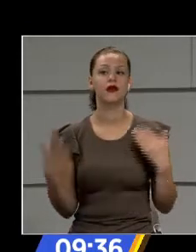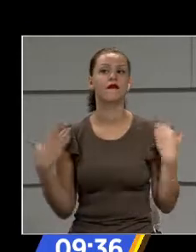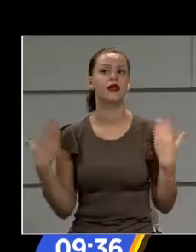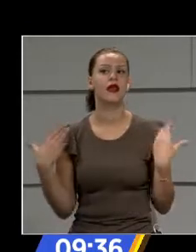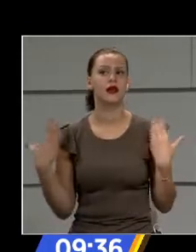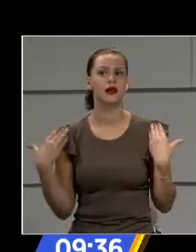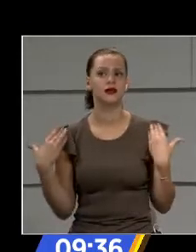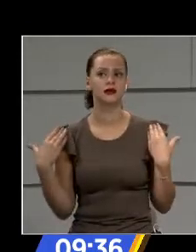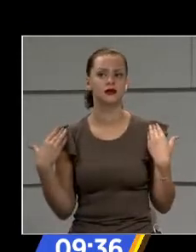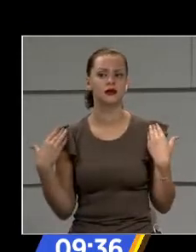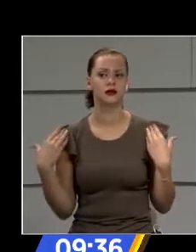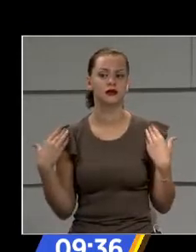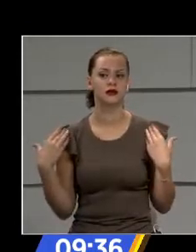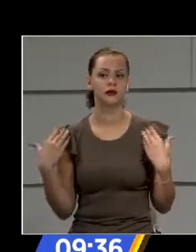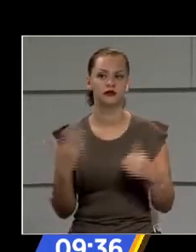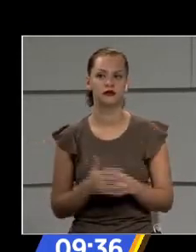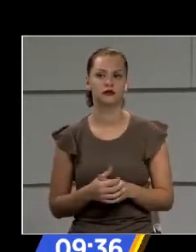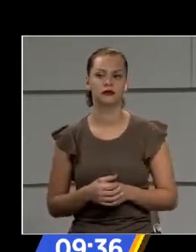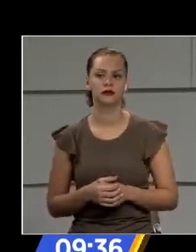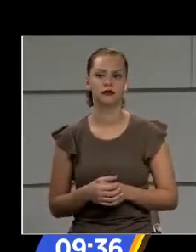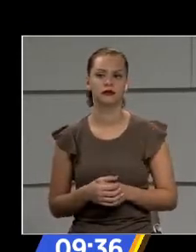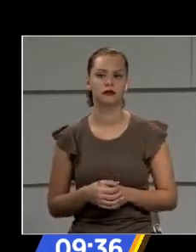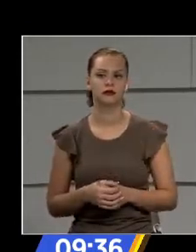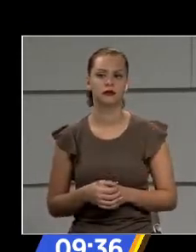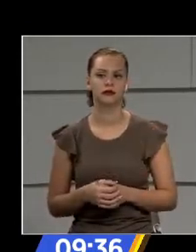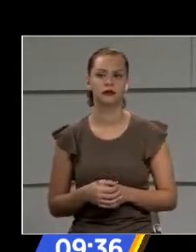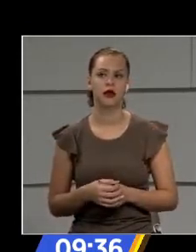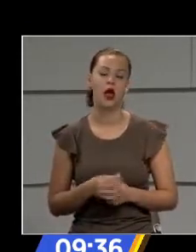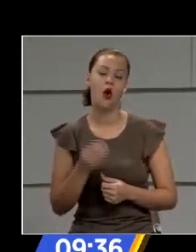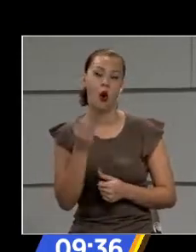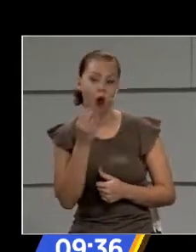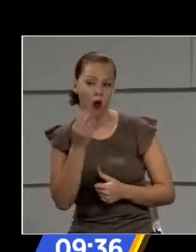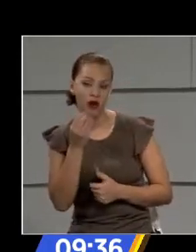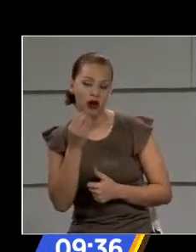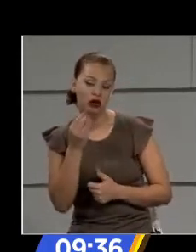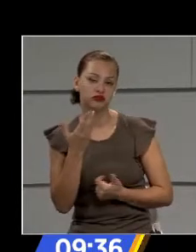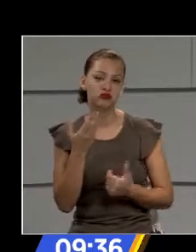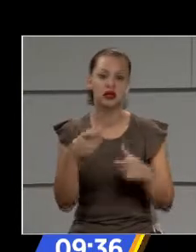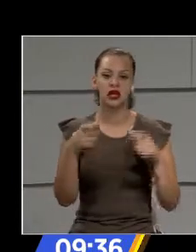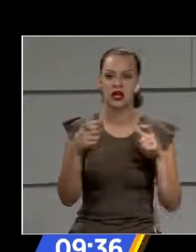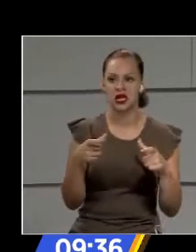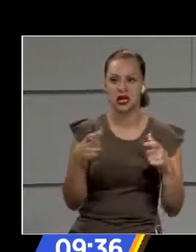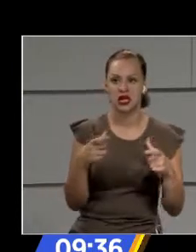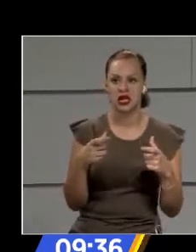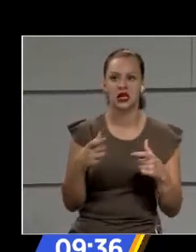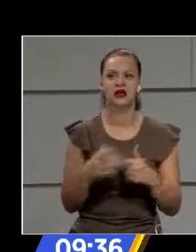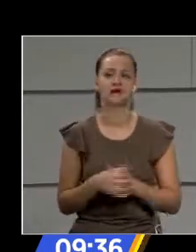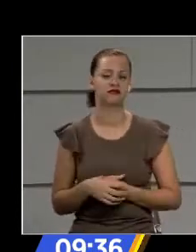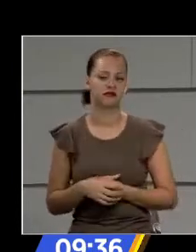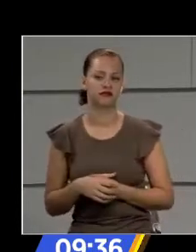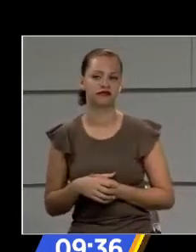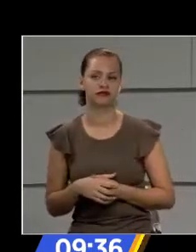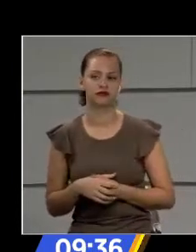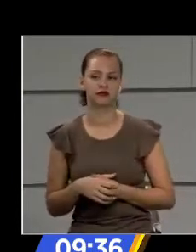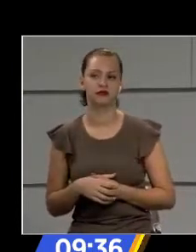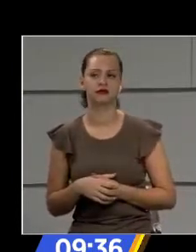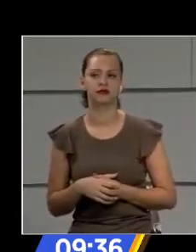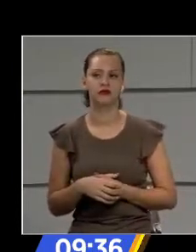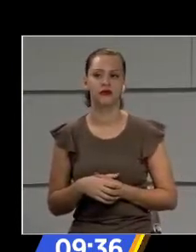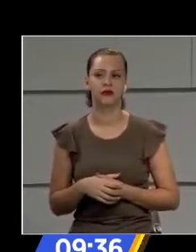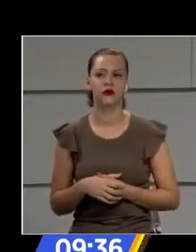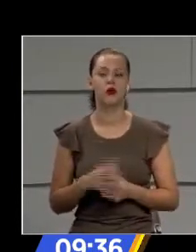feliz? Vamos a ver. La comida puede ser. El pastel puede ser, pastel, ¿verdad? Pastel también. Eso,